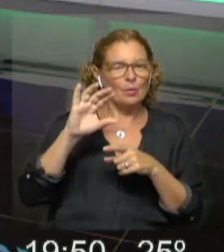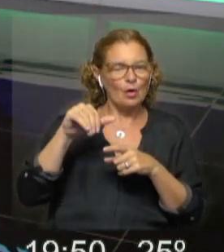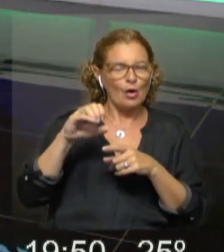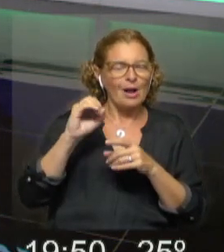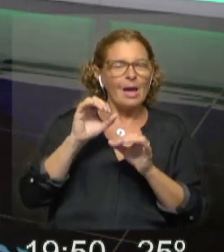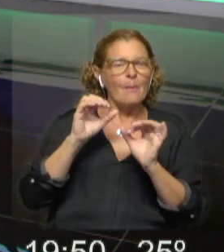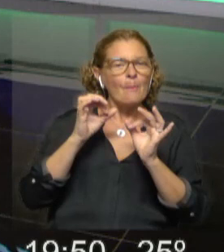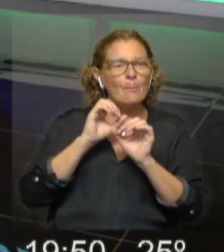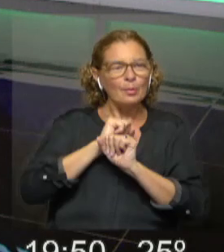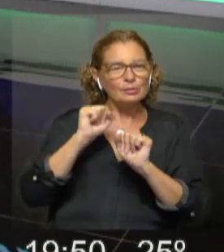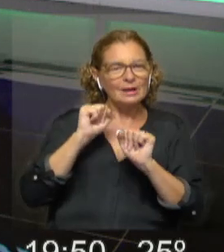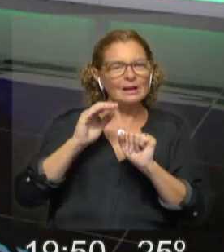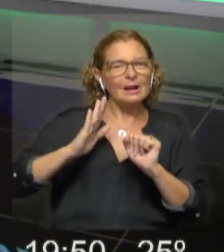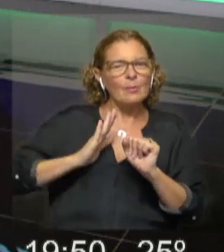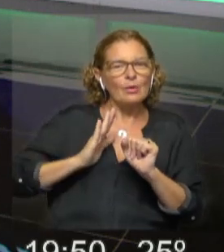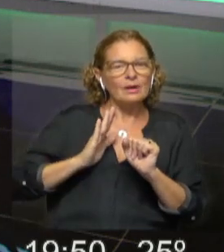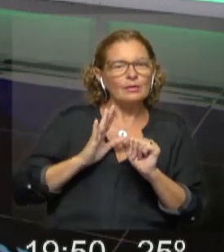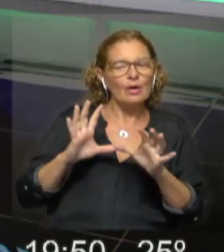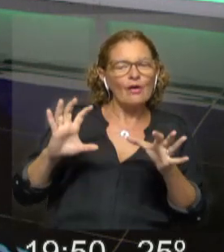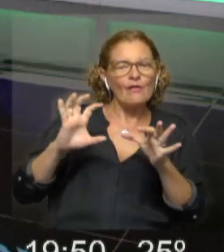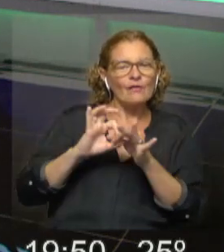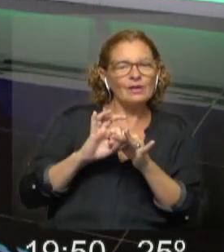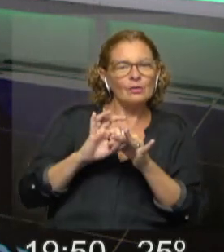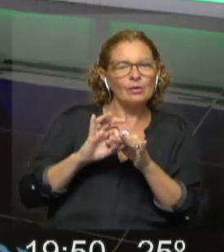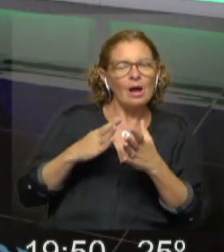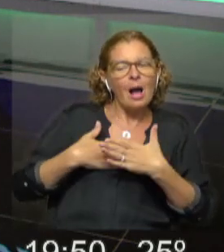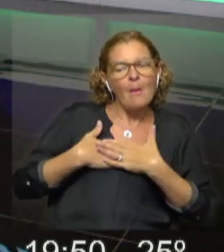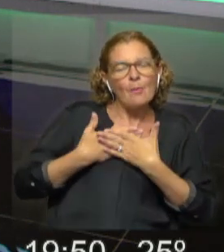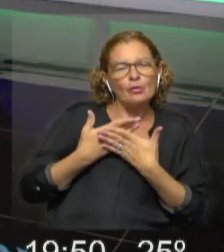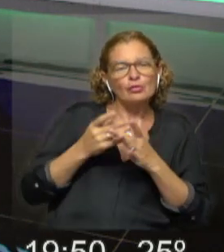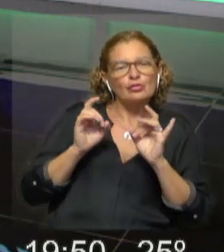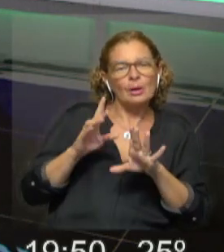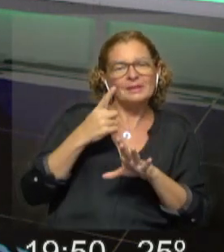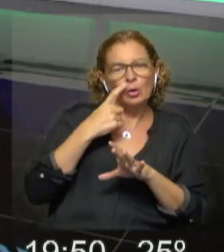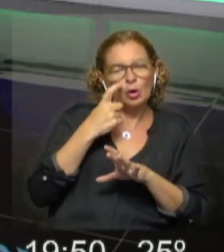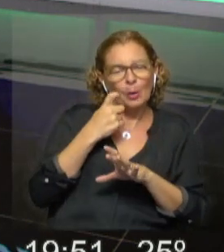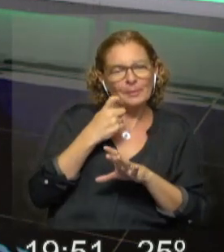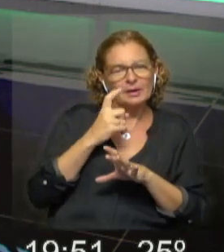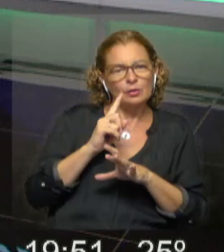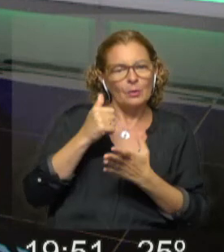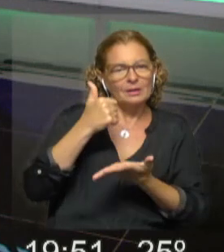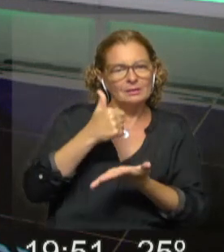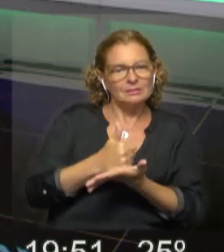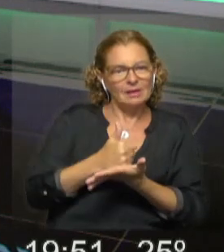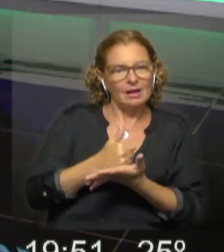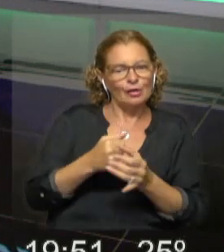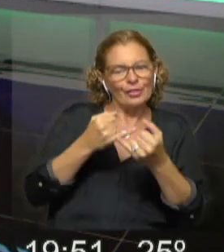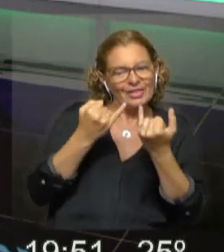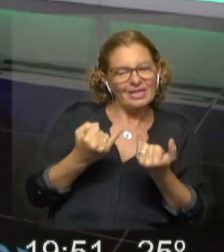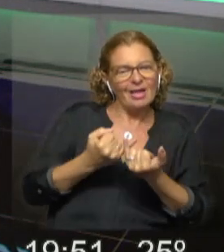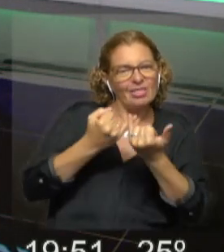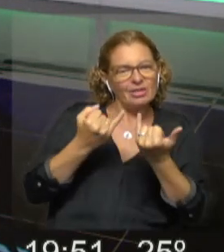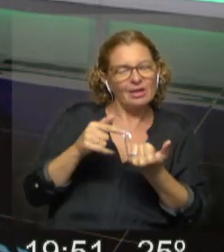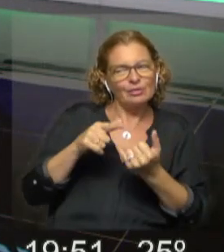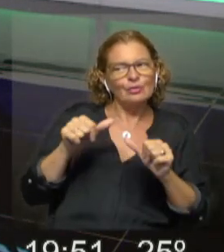de que las mujeres no tengan vínculos afectivos únicamente con hombres no está presente en el cotidiano, y esto